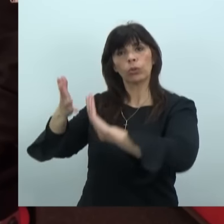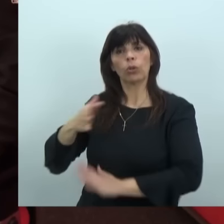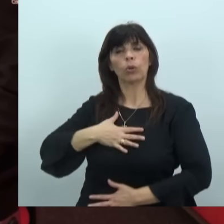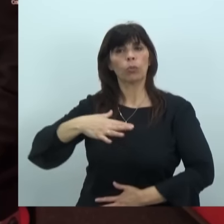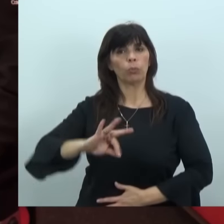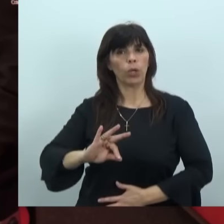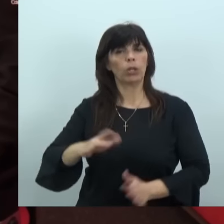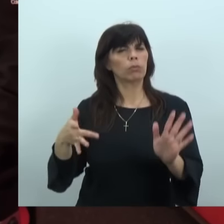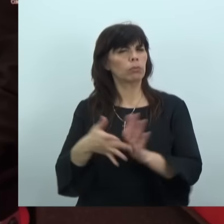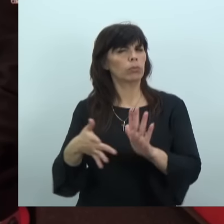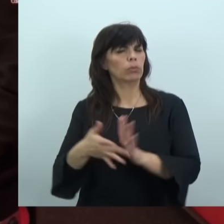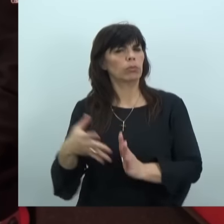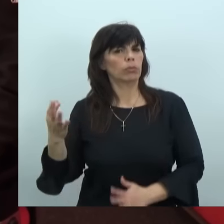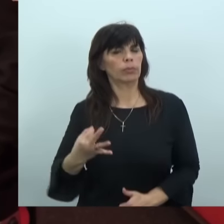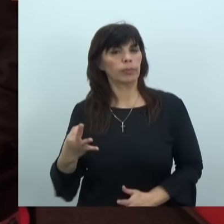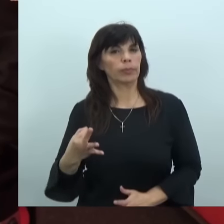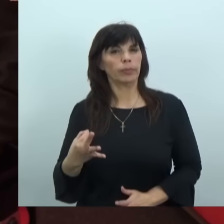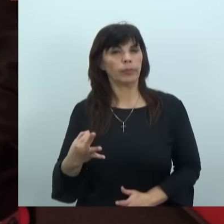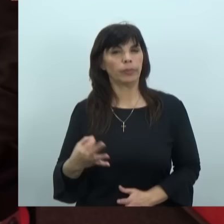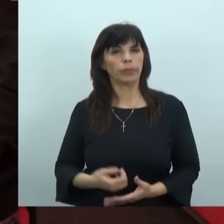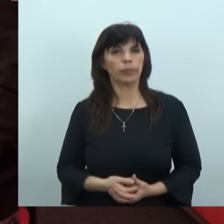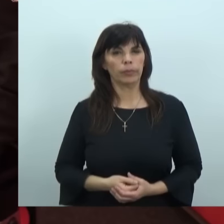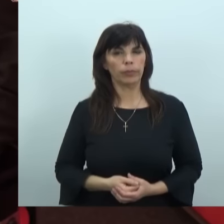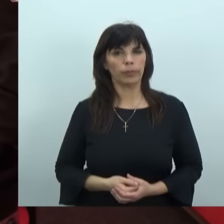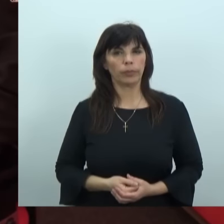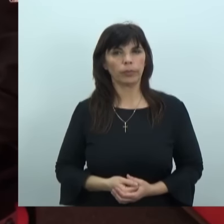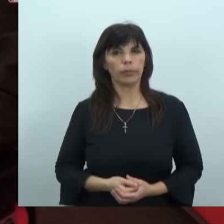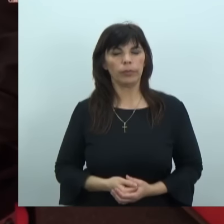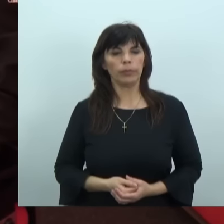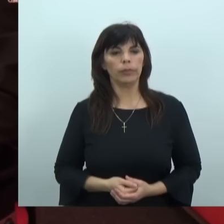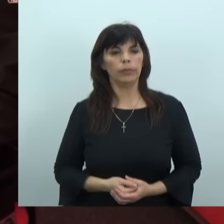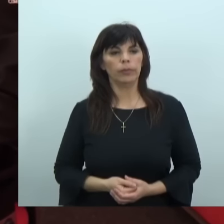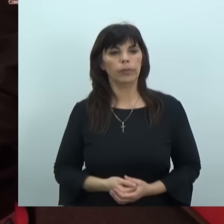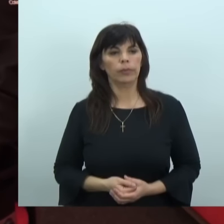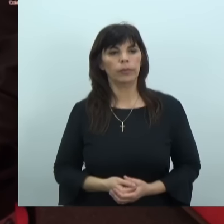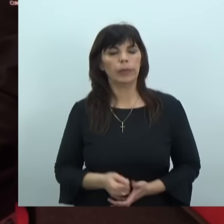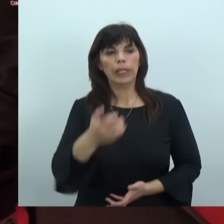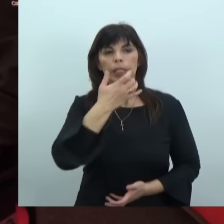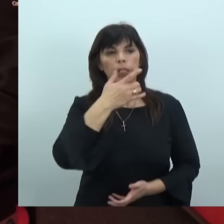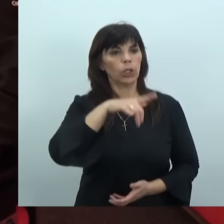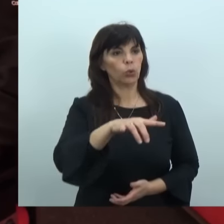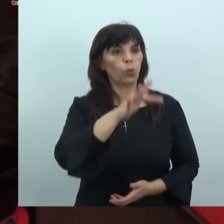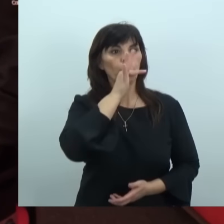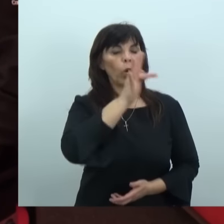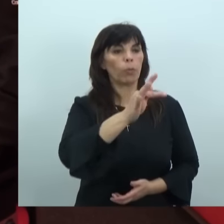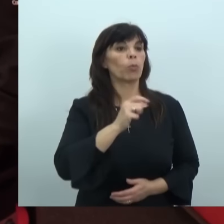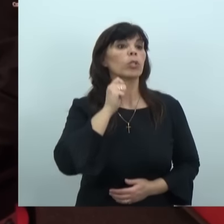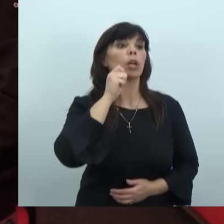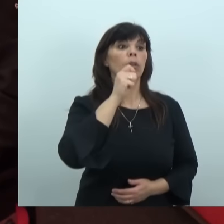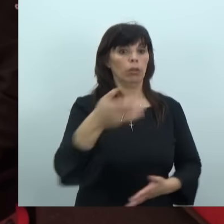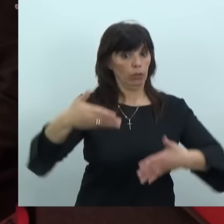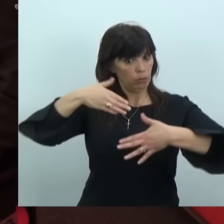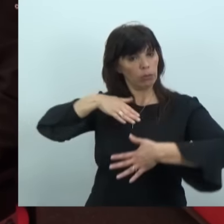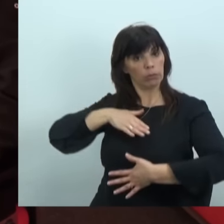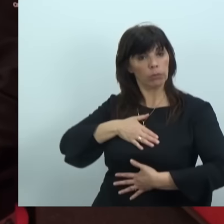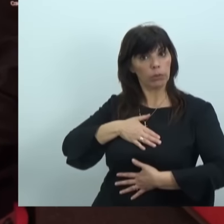¿Qué significa eso? Que siempre que has recibido una promesa, que también